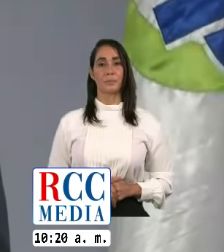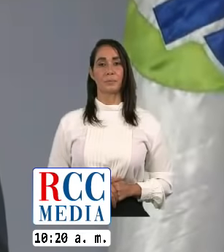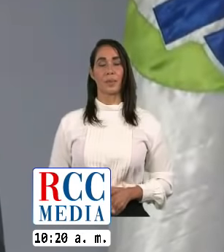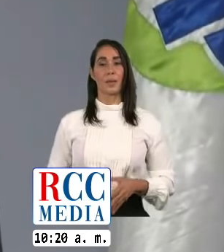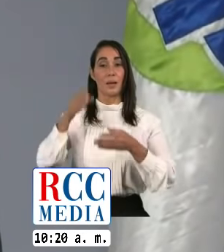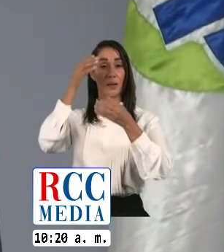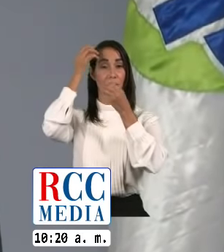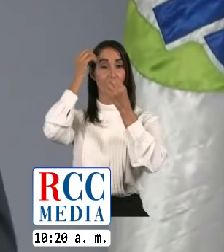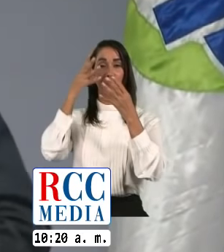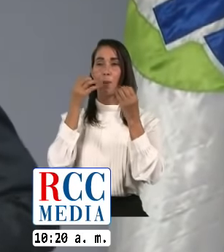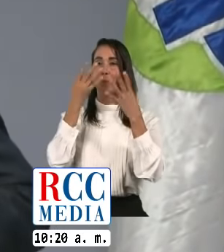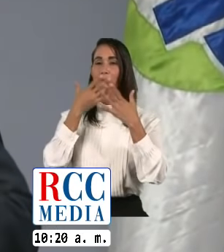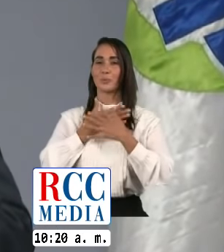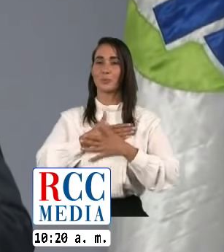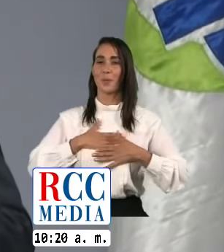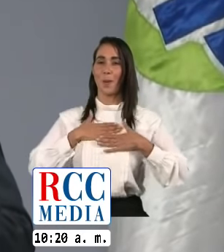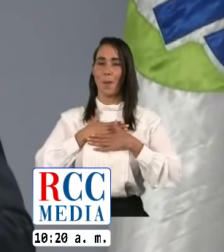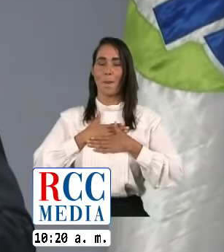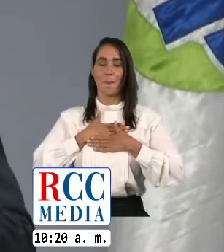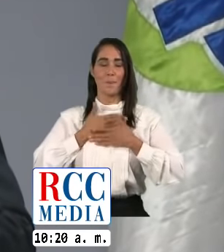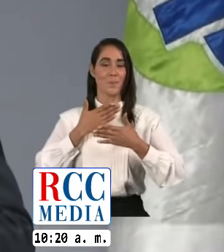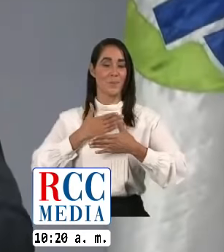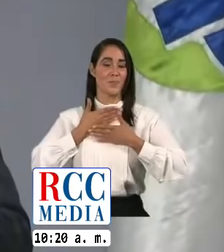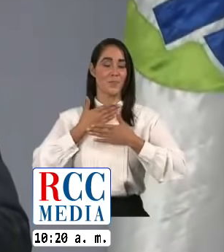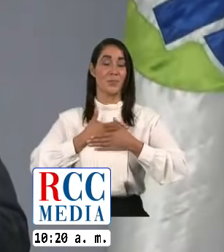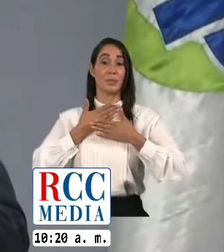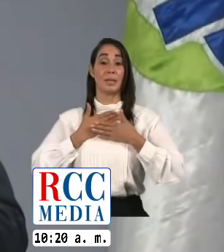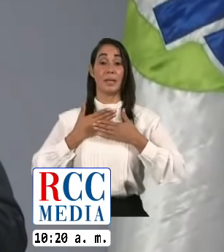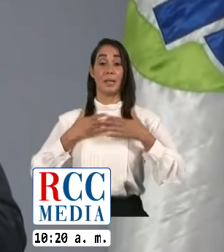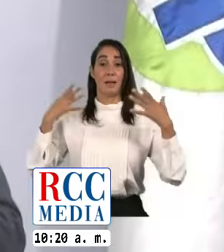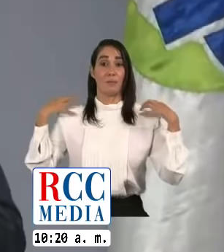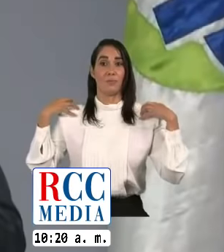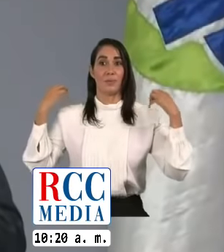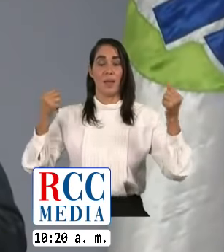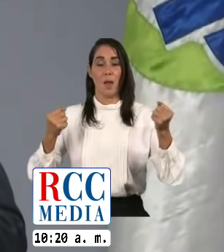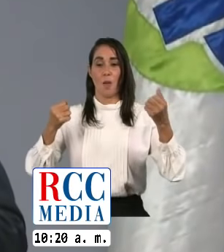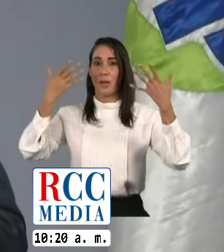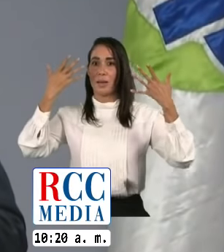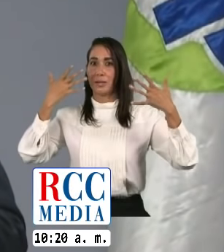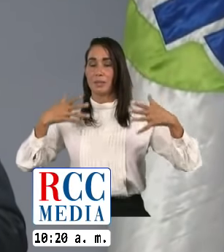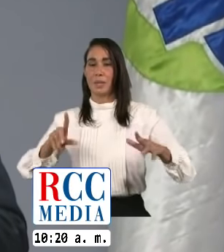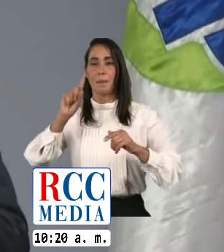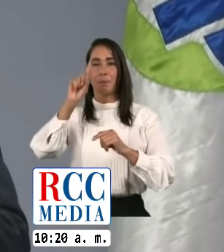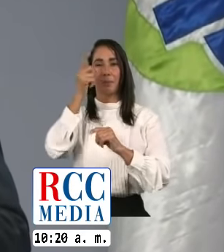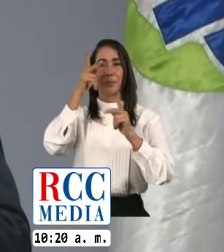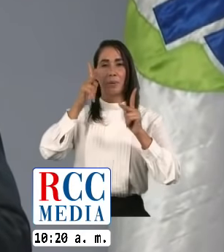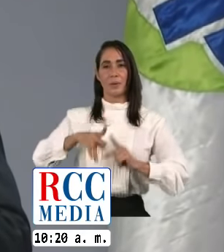mucha alegría la salida del señor Pascualini, el primer